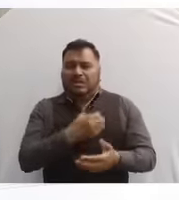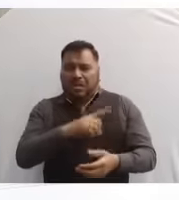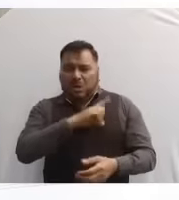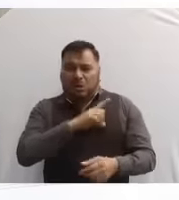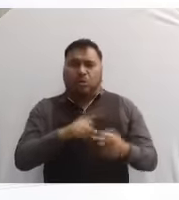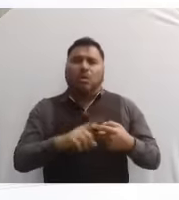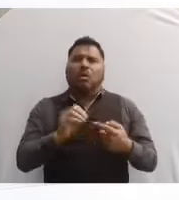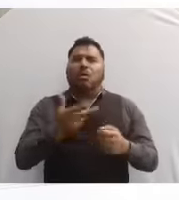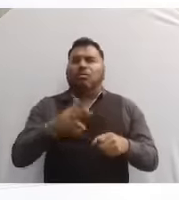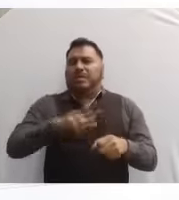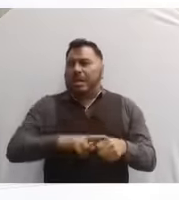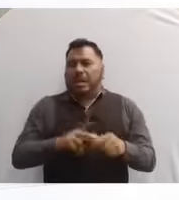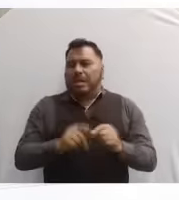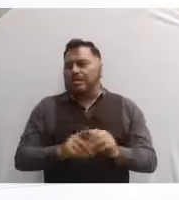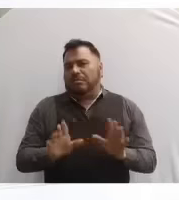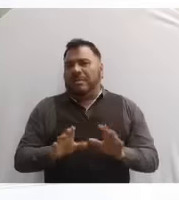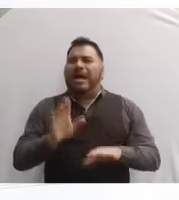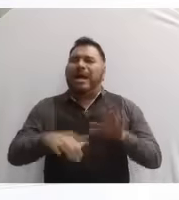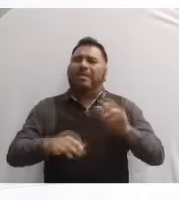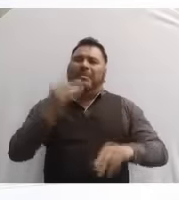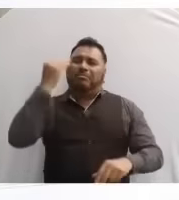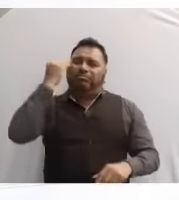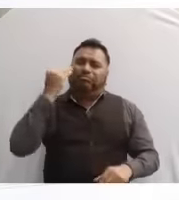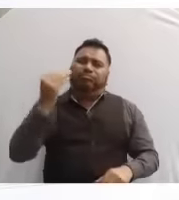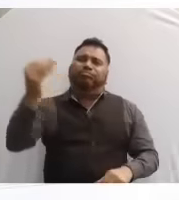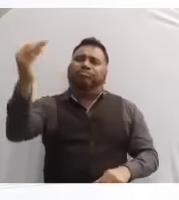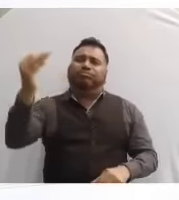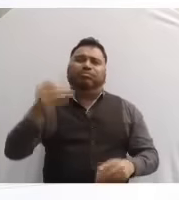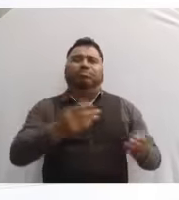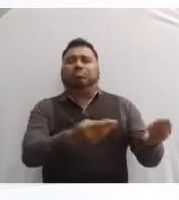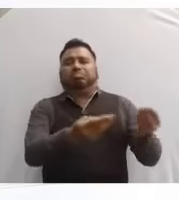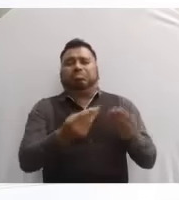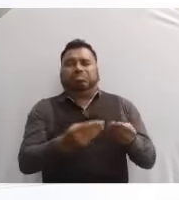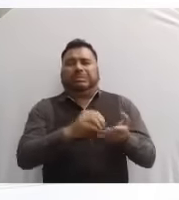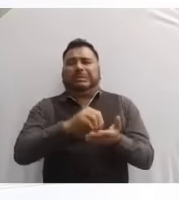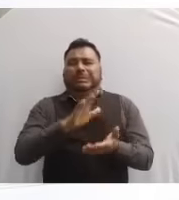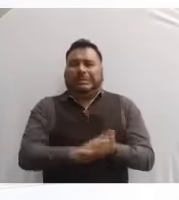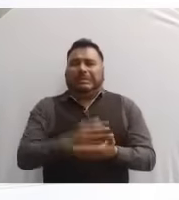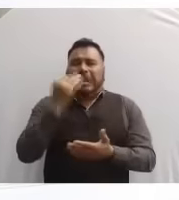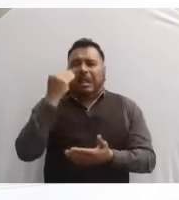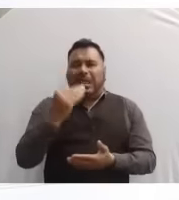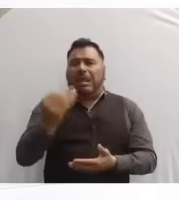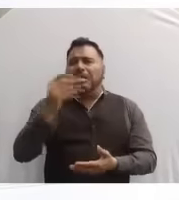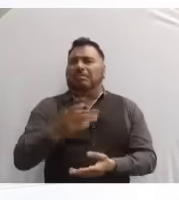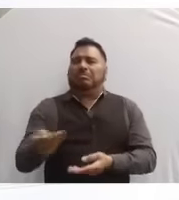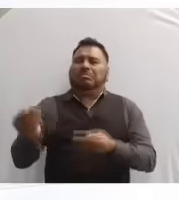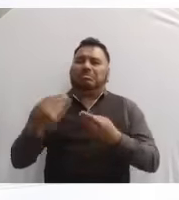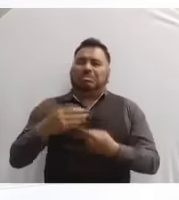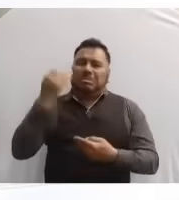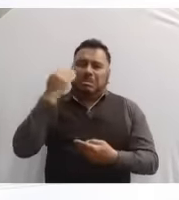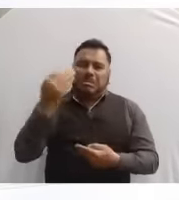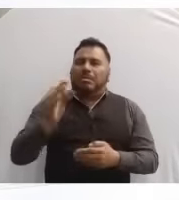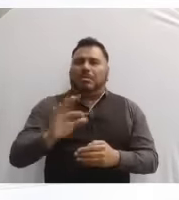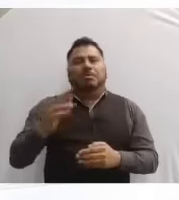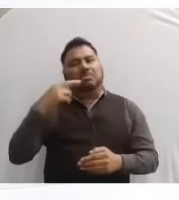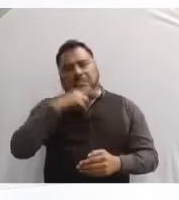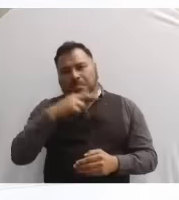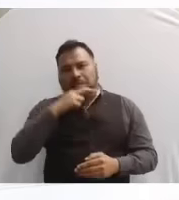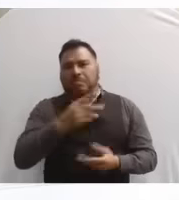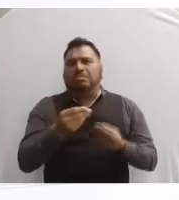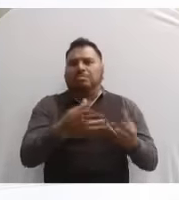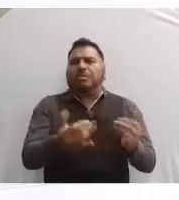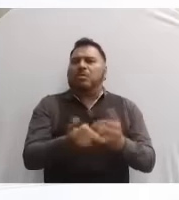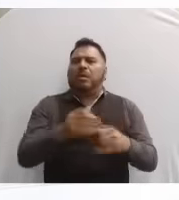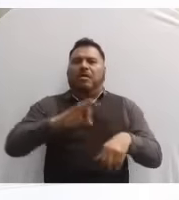en el hospital, que a veces tarda tiempo en dar una cita, sino que también se puedan entregar en